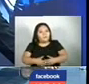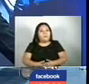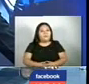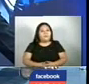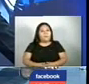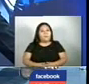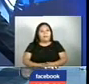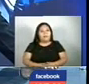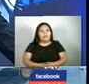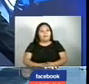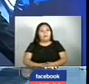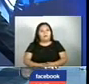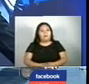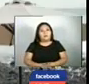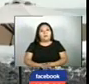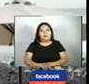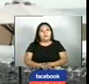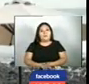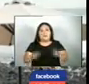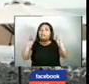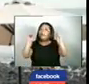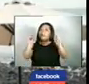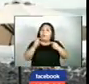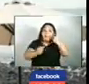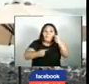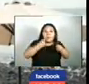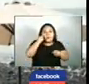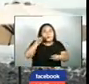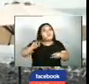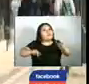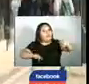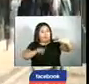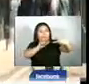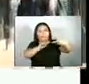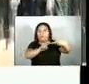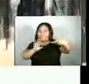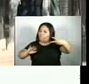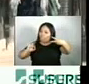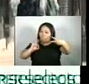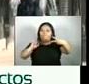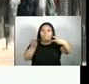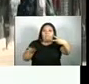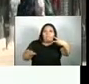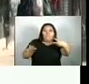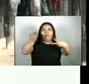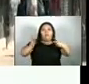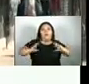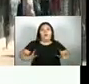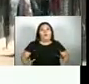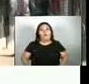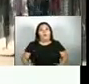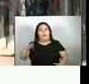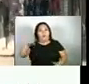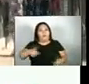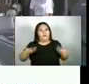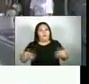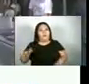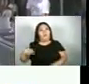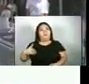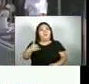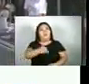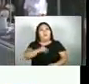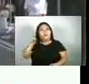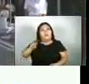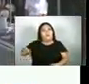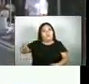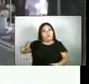reporte. El turismo es el segundo impulso económico al que le apuesta el gobierno y desde ya el ministerio ya trabaja